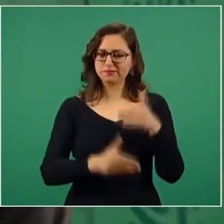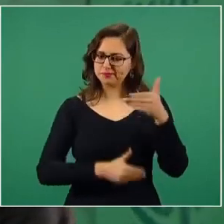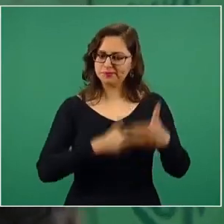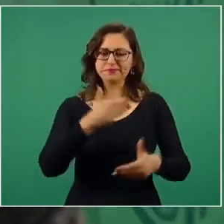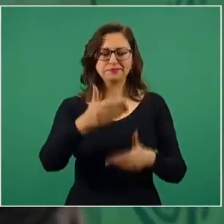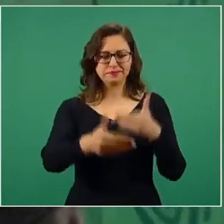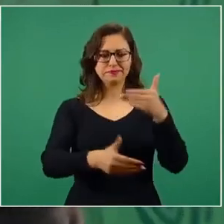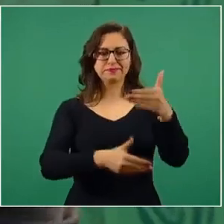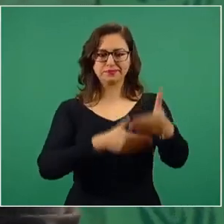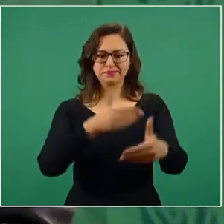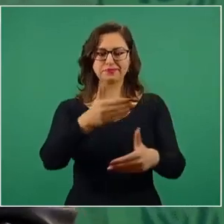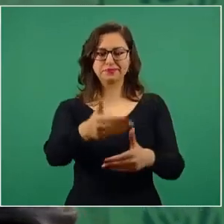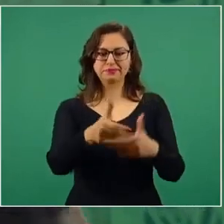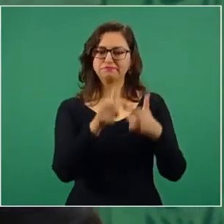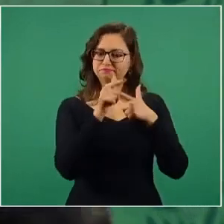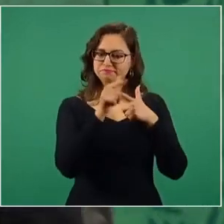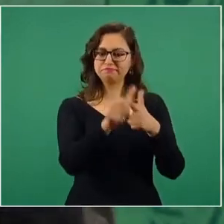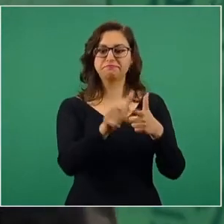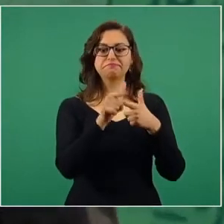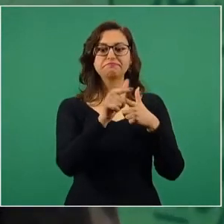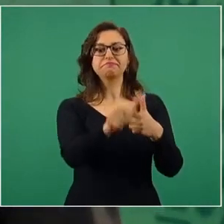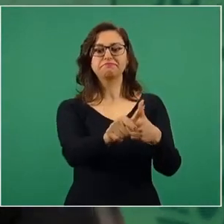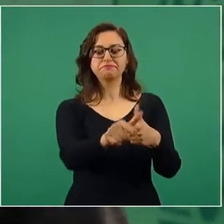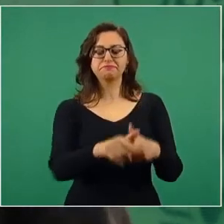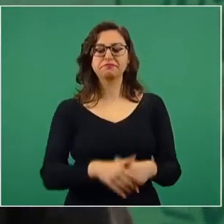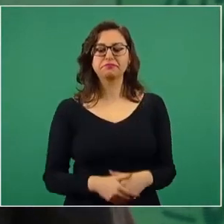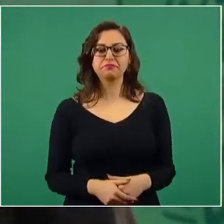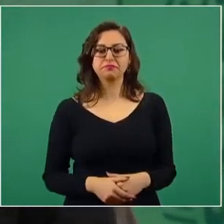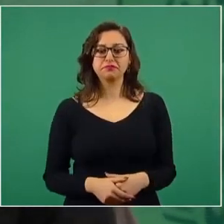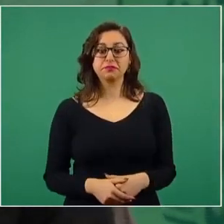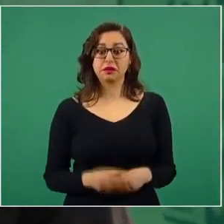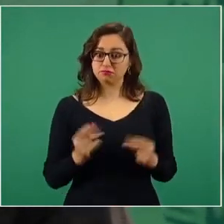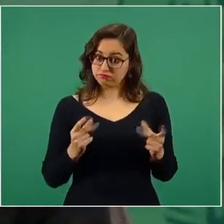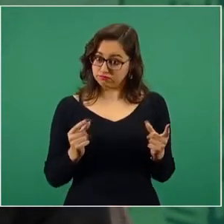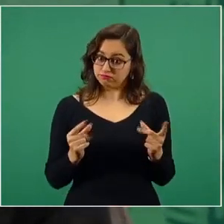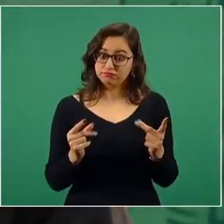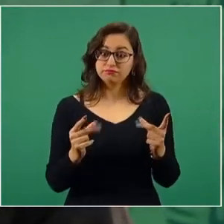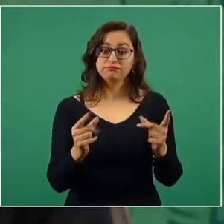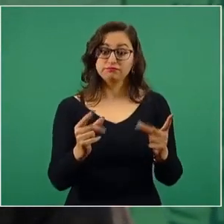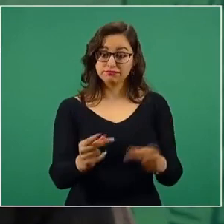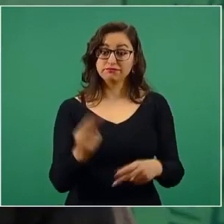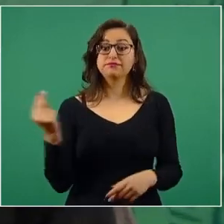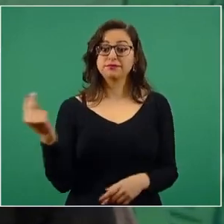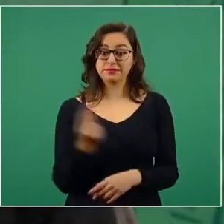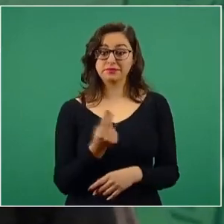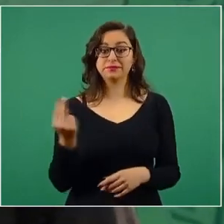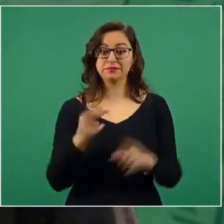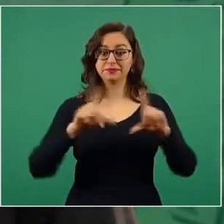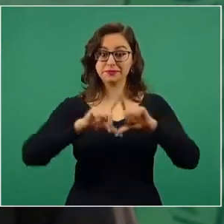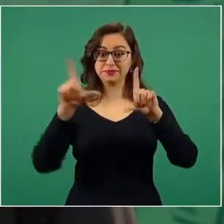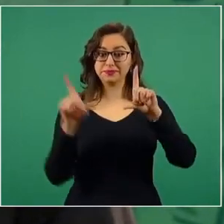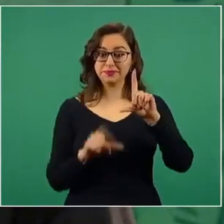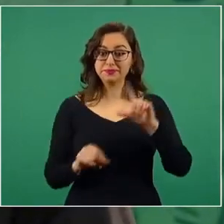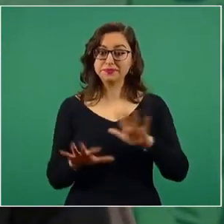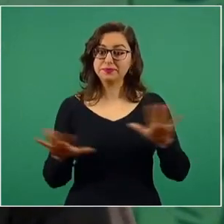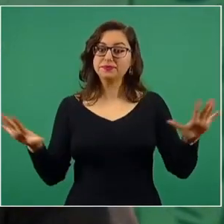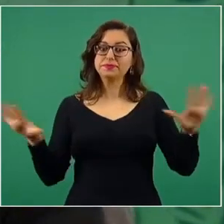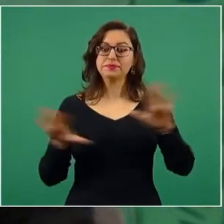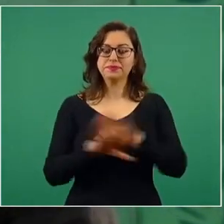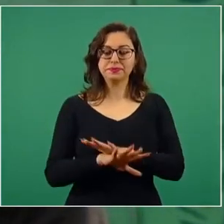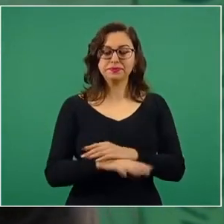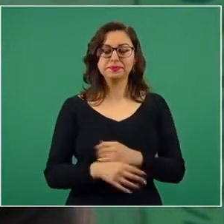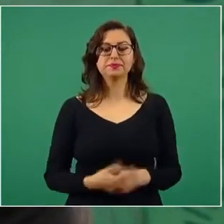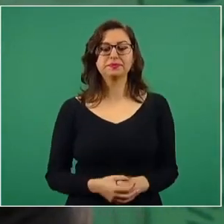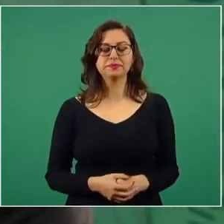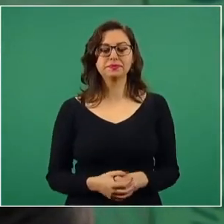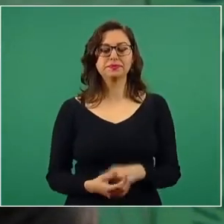adelante, a seguir caminando con pasos de gigante para la transformación de México.